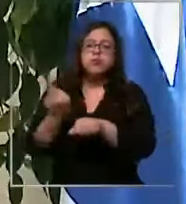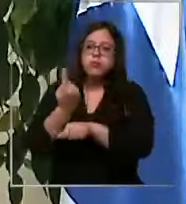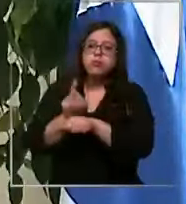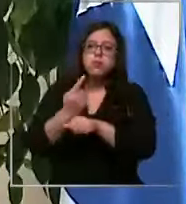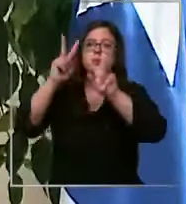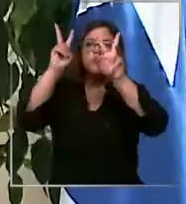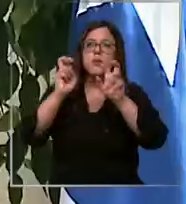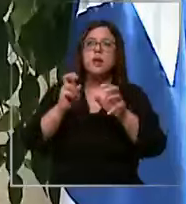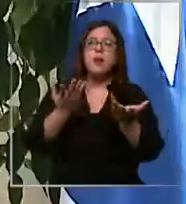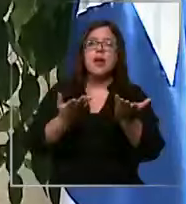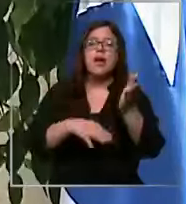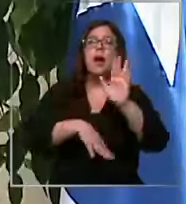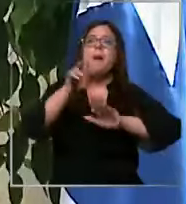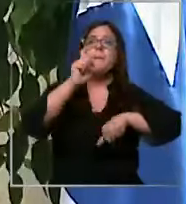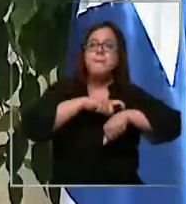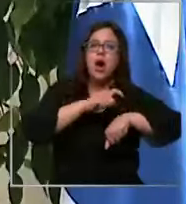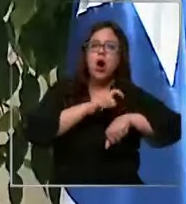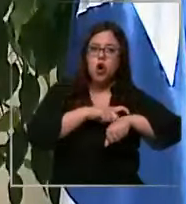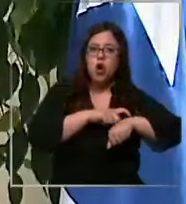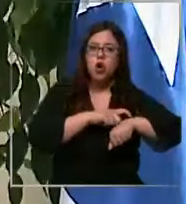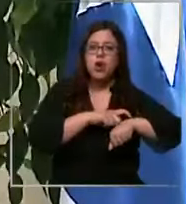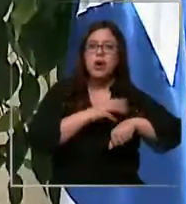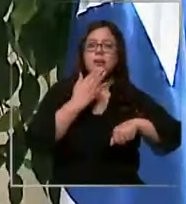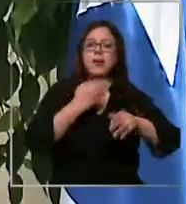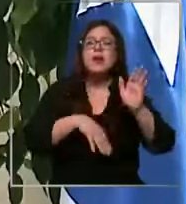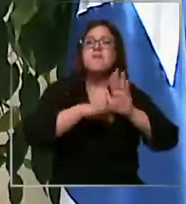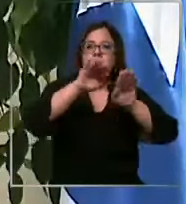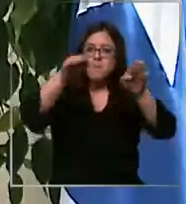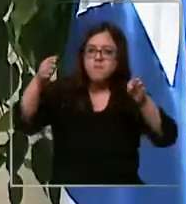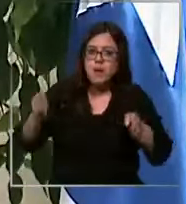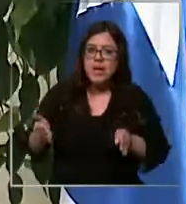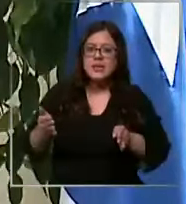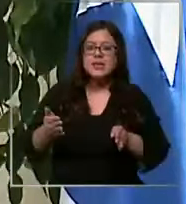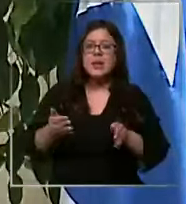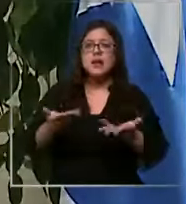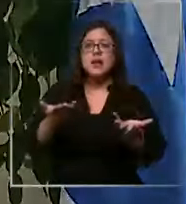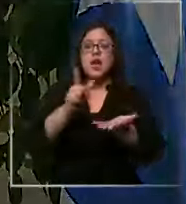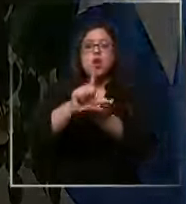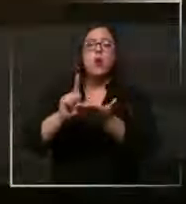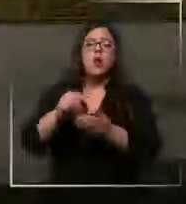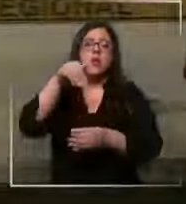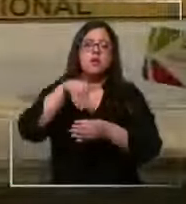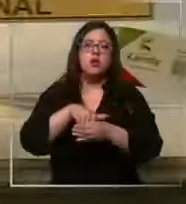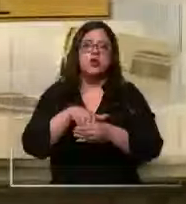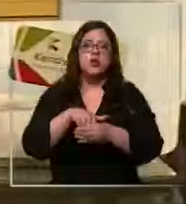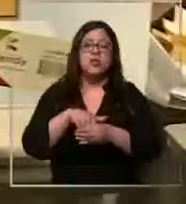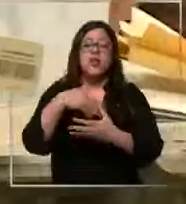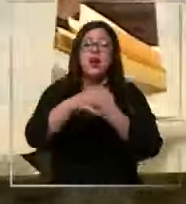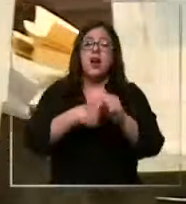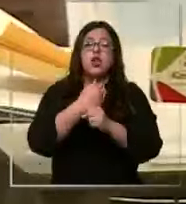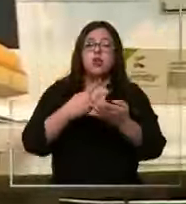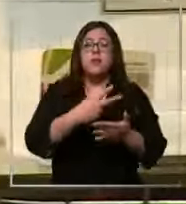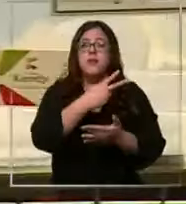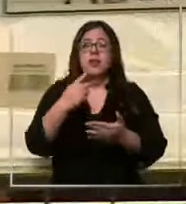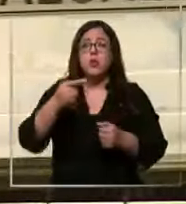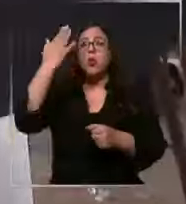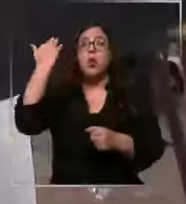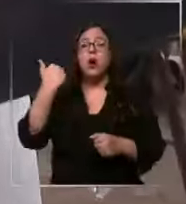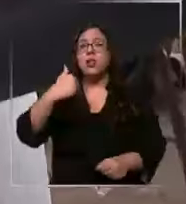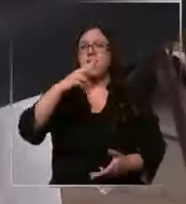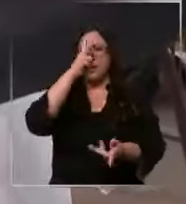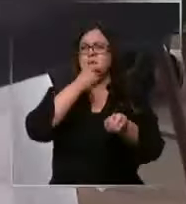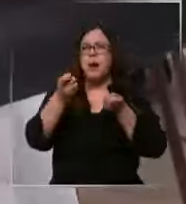extender la hora de funcionamiento, ampliar la cantidad de mesas y por lo tanto de vocales, lugares de votación. Ya el 2021 se tuvo una